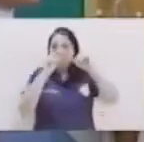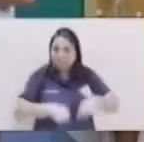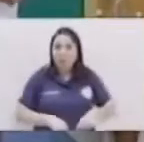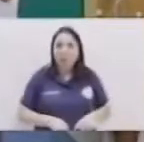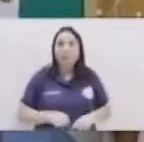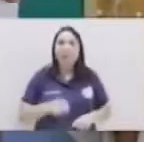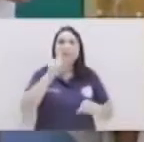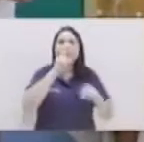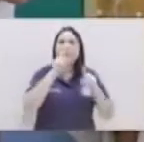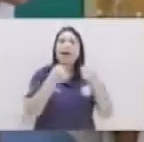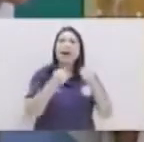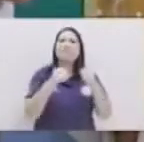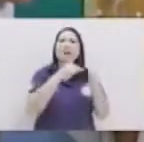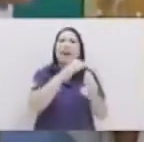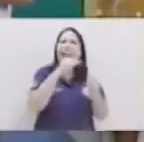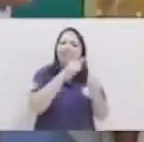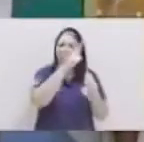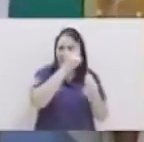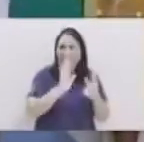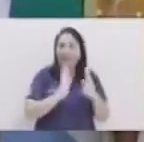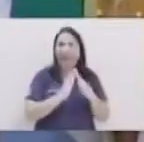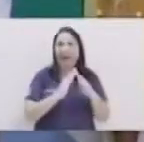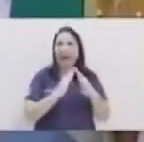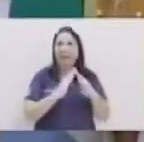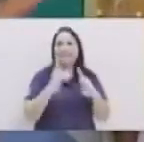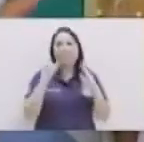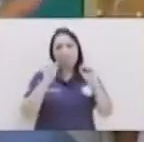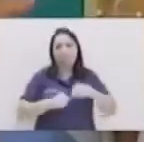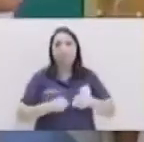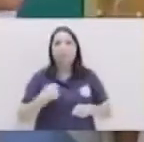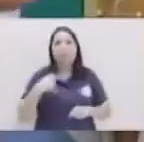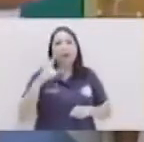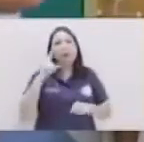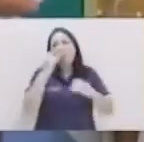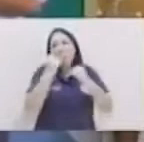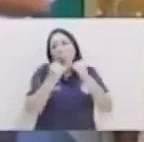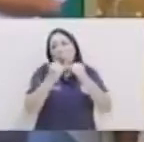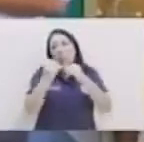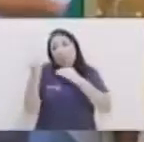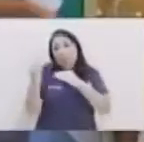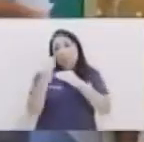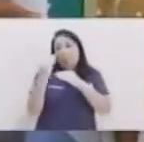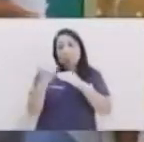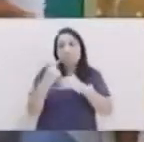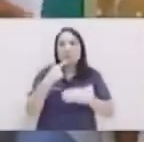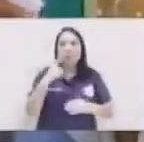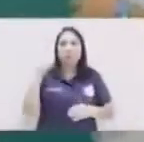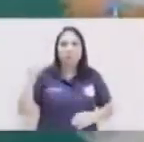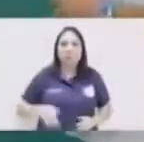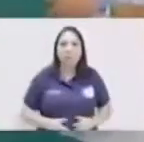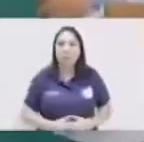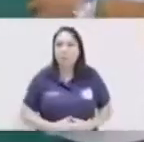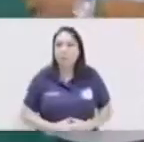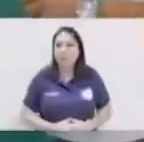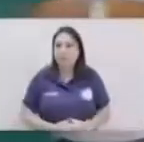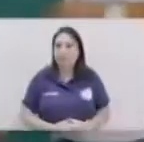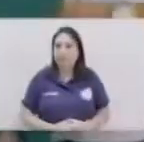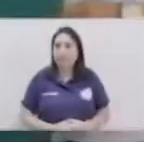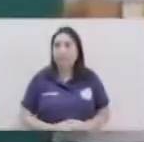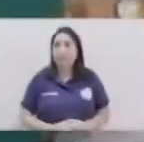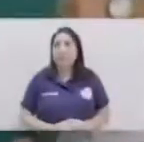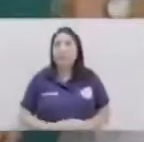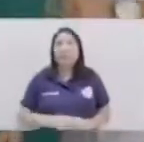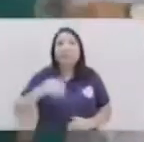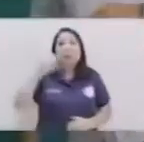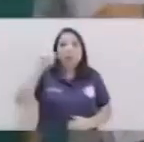en familia. Ya para ir finalizando, profe, ¿alguna última recomendación que usted tenga para todas las personas que están en casa? Sí, que ocupemos